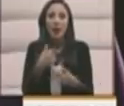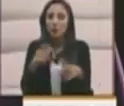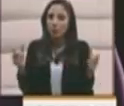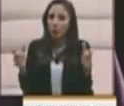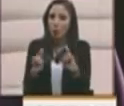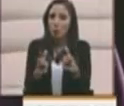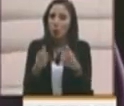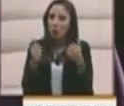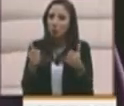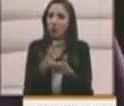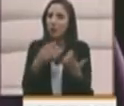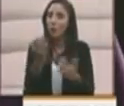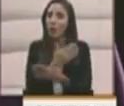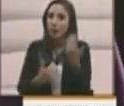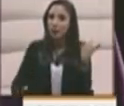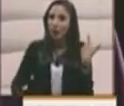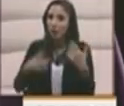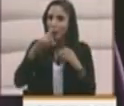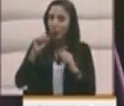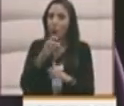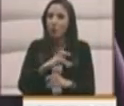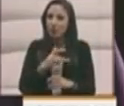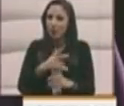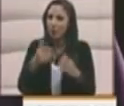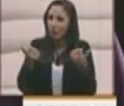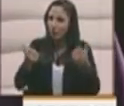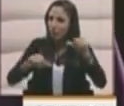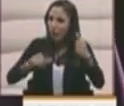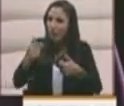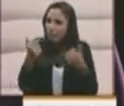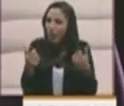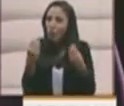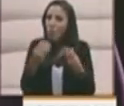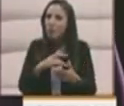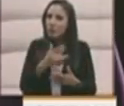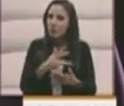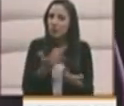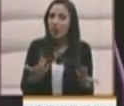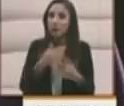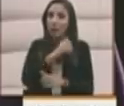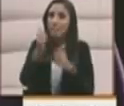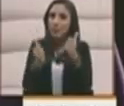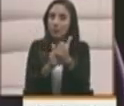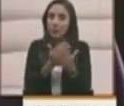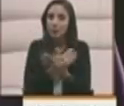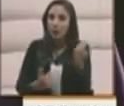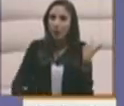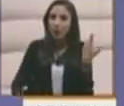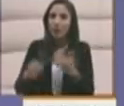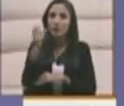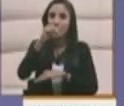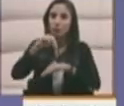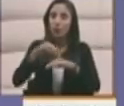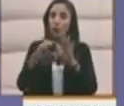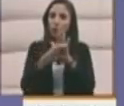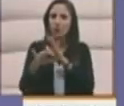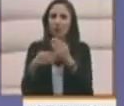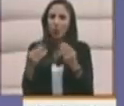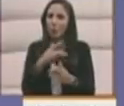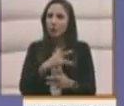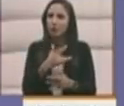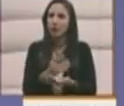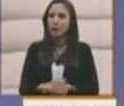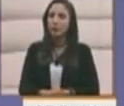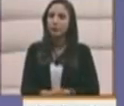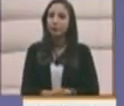por el presidente de la República, por la vicepresidenta, por el presidente de la Asamblea Nacional Constituyente. Bueno, antes que